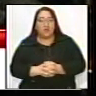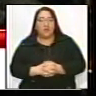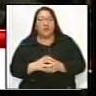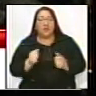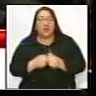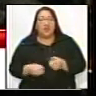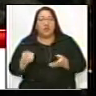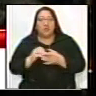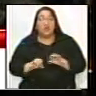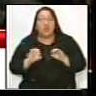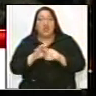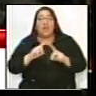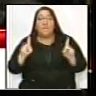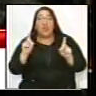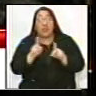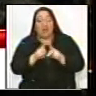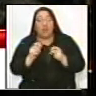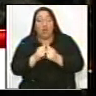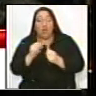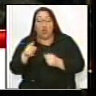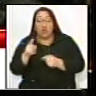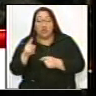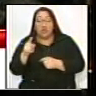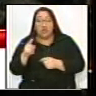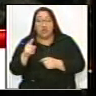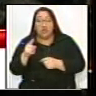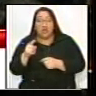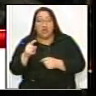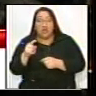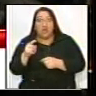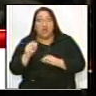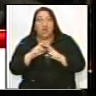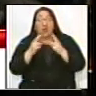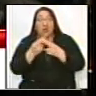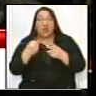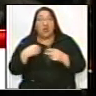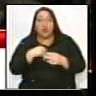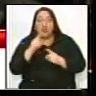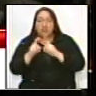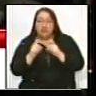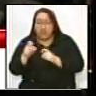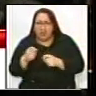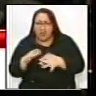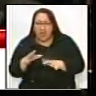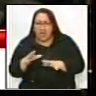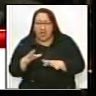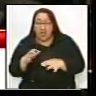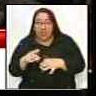insistentes. Prueba de ello es que con esta petición que nosotros hemos realizado, no quedó